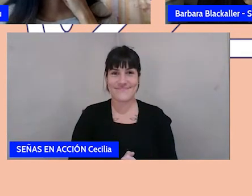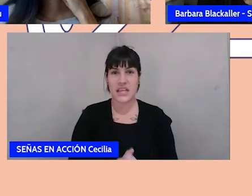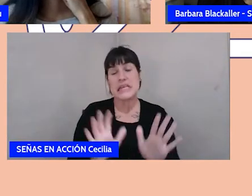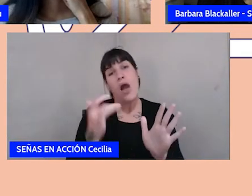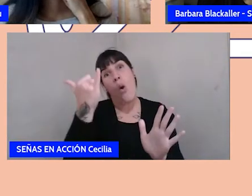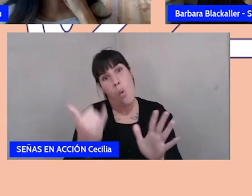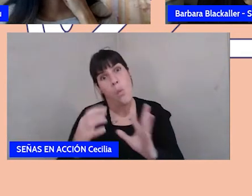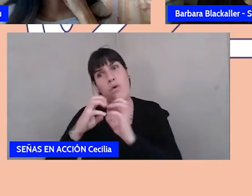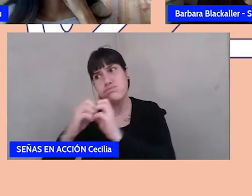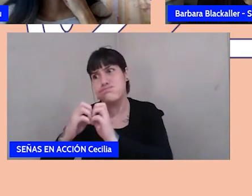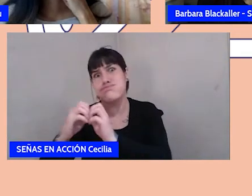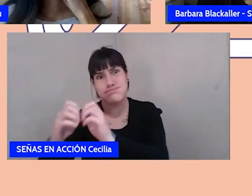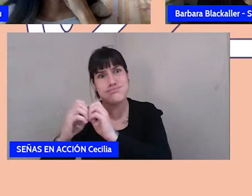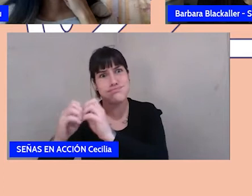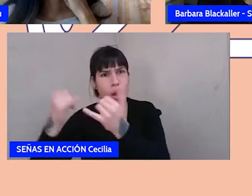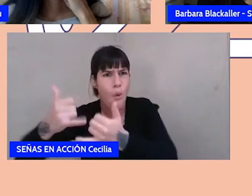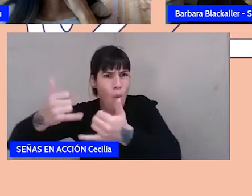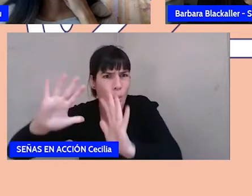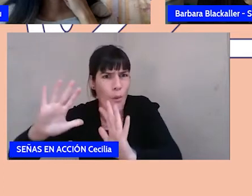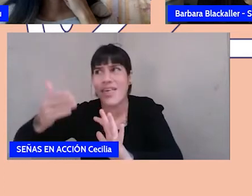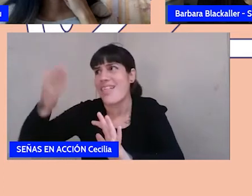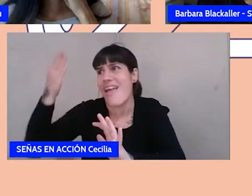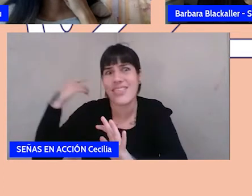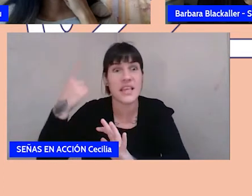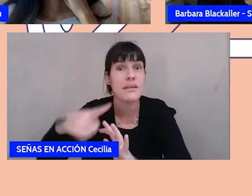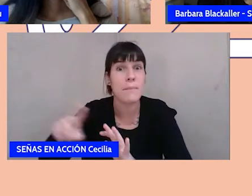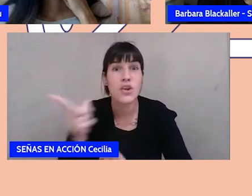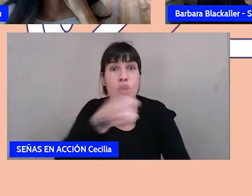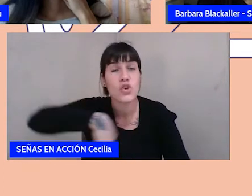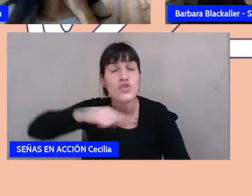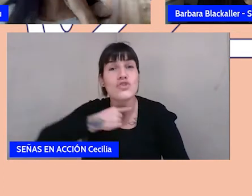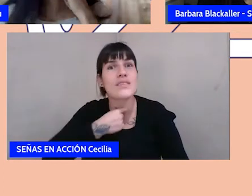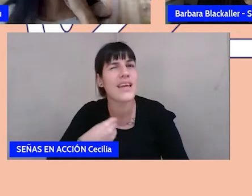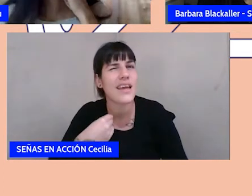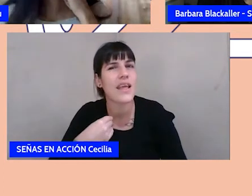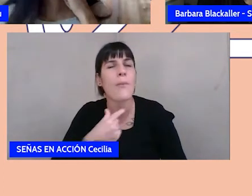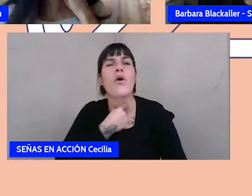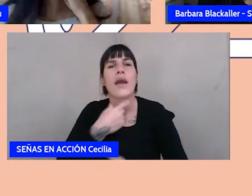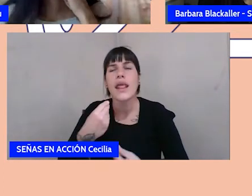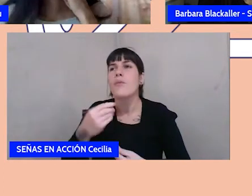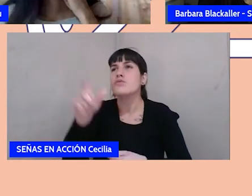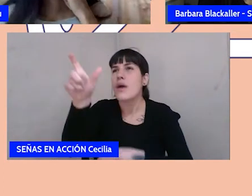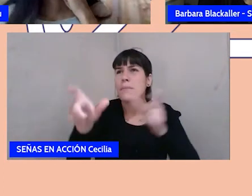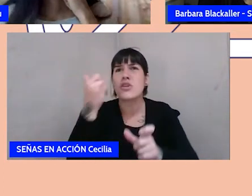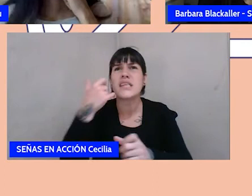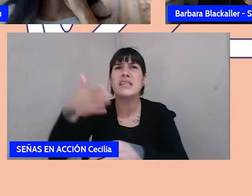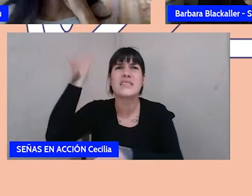ni que no se estén implementando soluciones ya, sino que lo que buscábamos era también ponerle el micrófono a esas voces que están